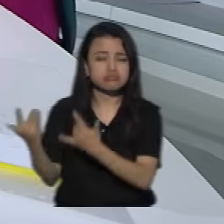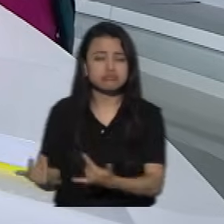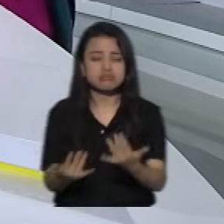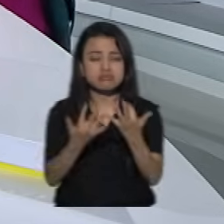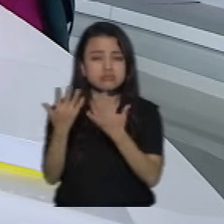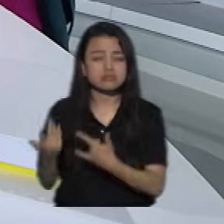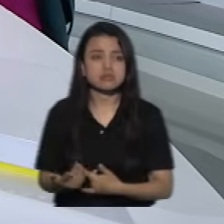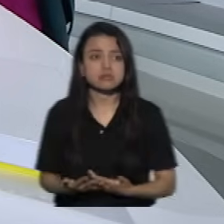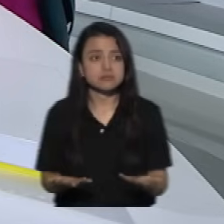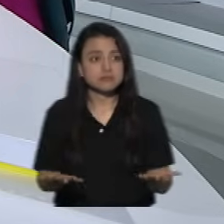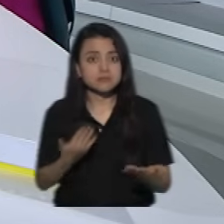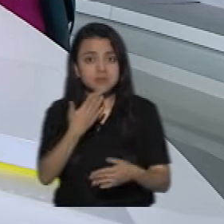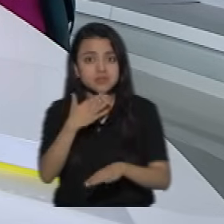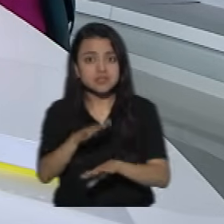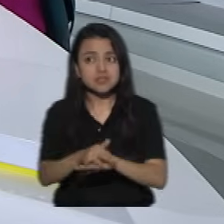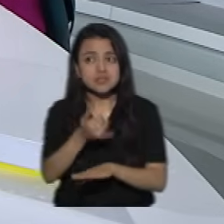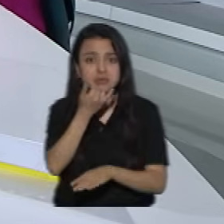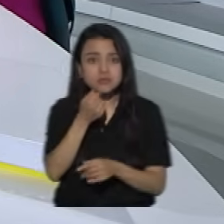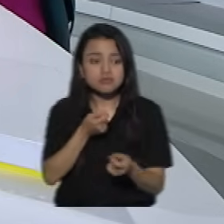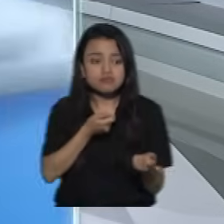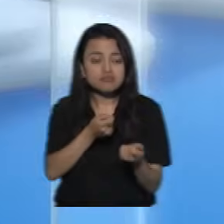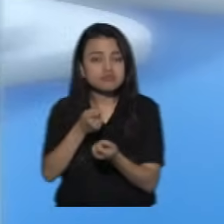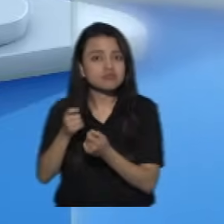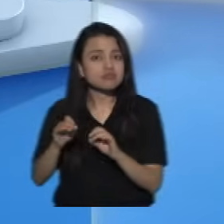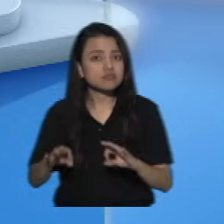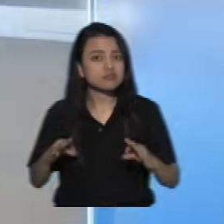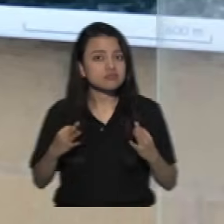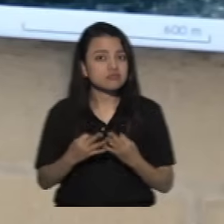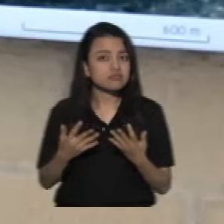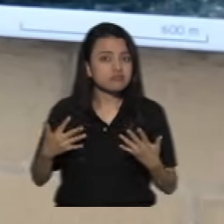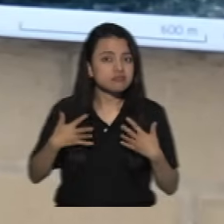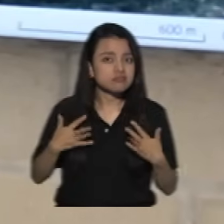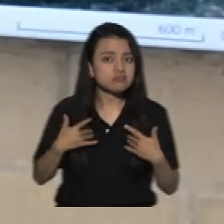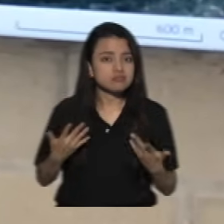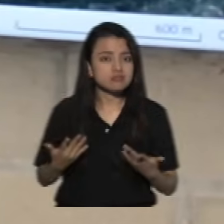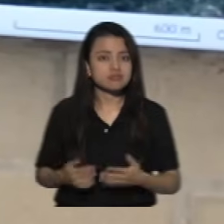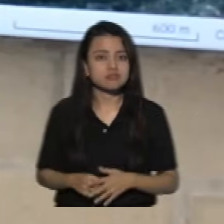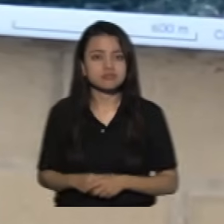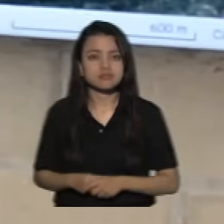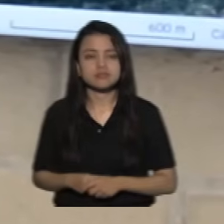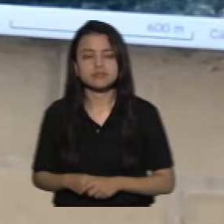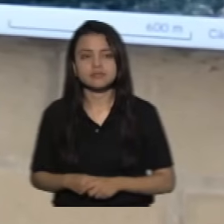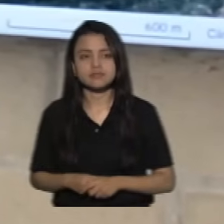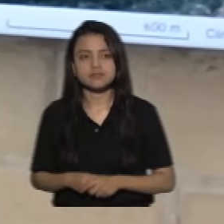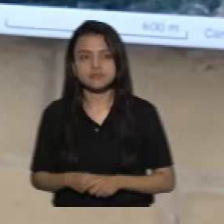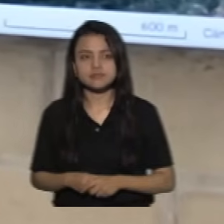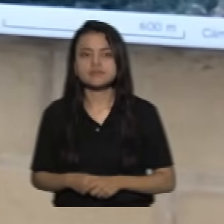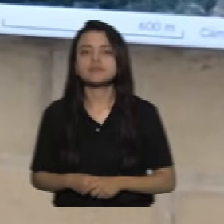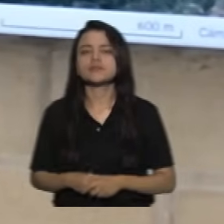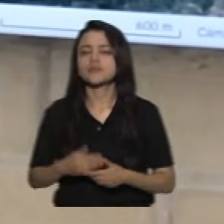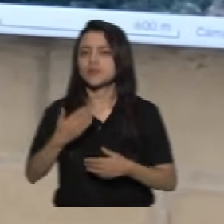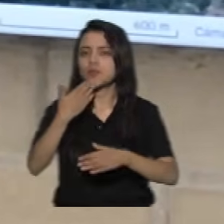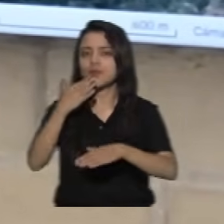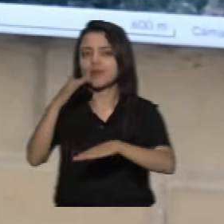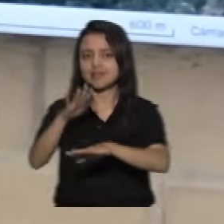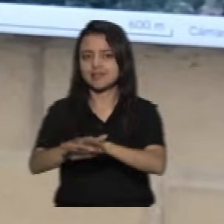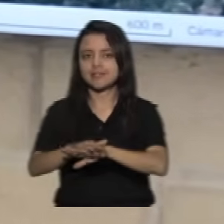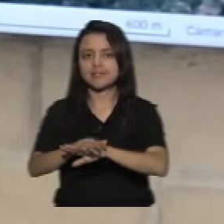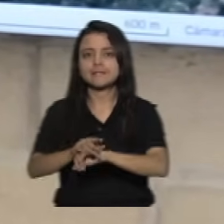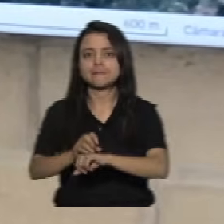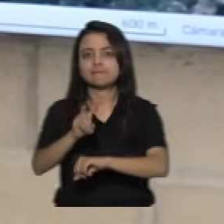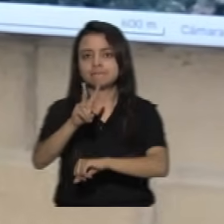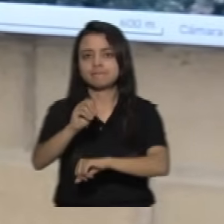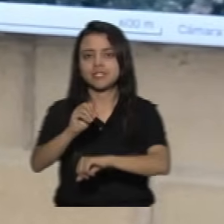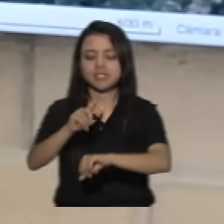esta emergencia y qué pasó con las familias afectadas? Hola Luisa, televidentes, muy buenas tardes. Pues ya se completan más de 20 horas de esta